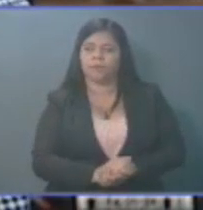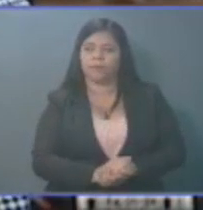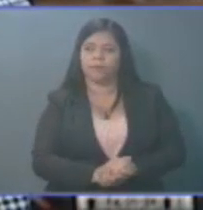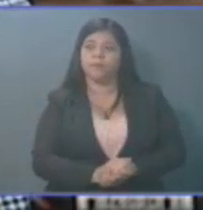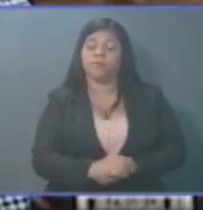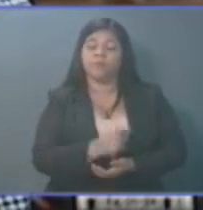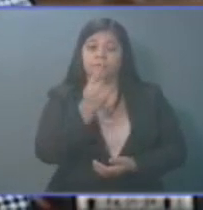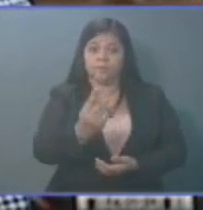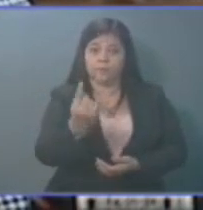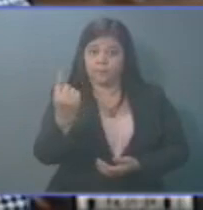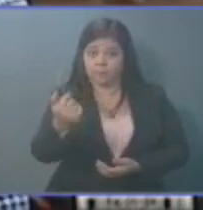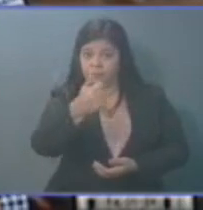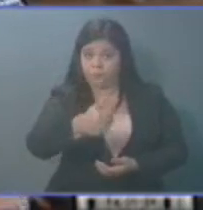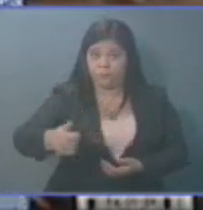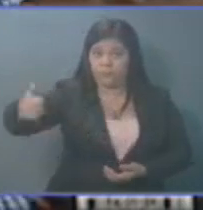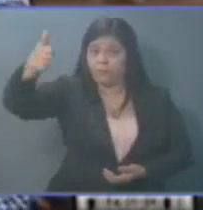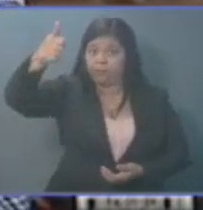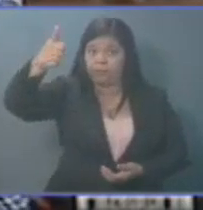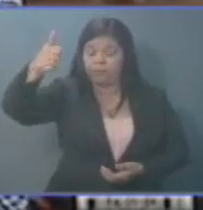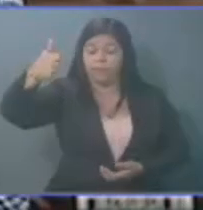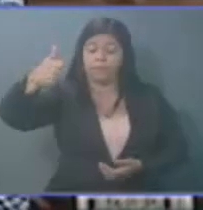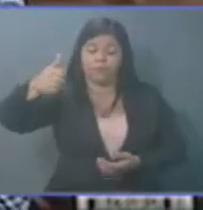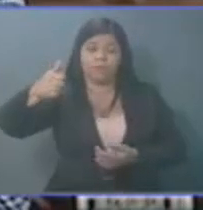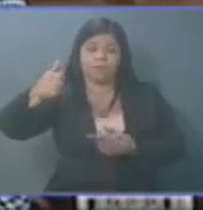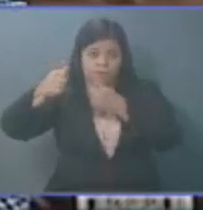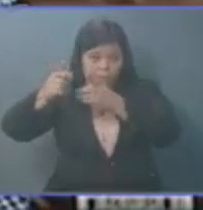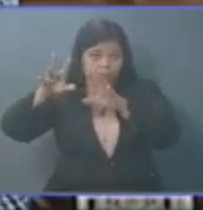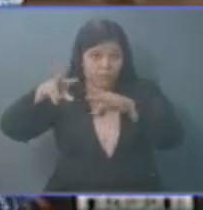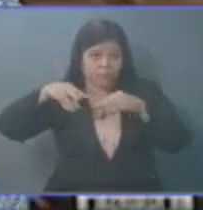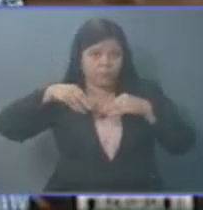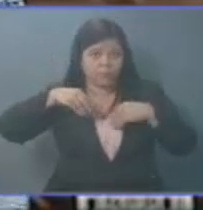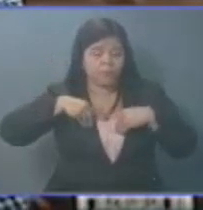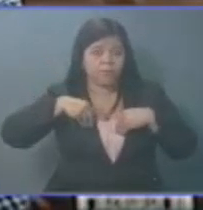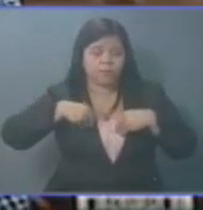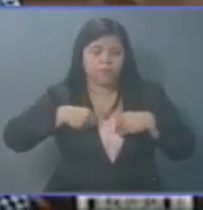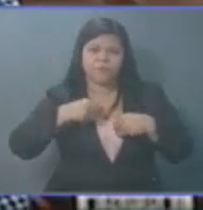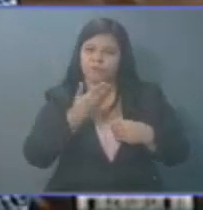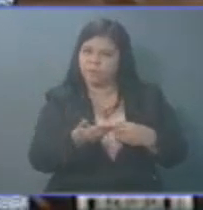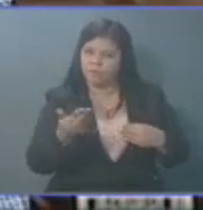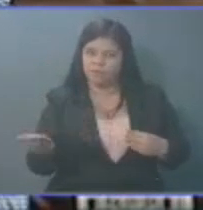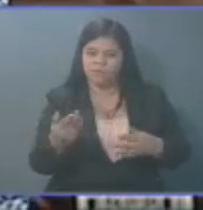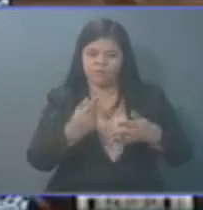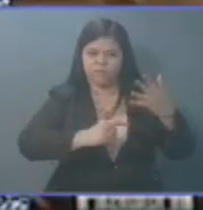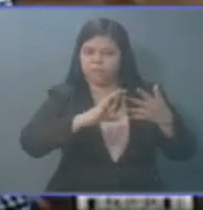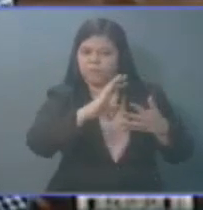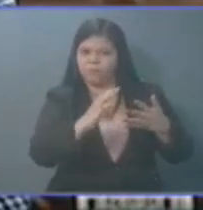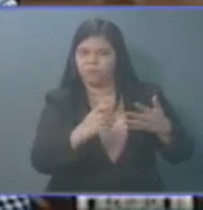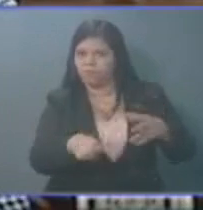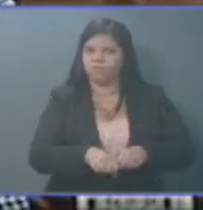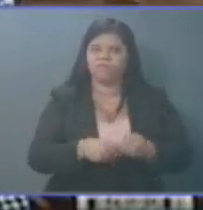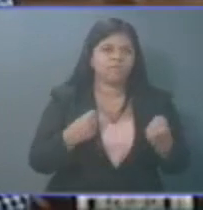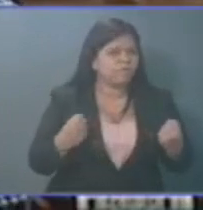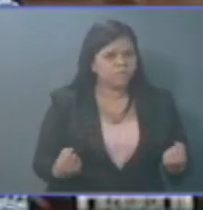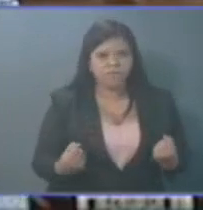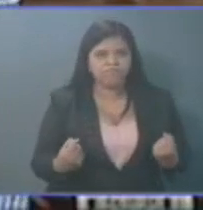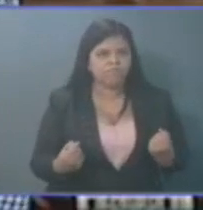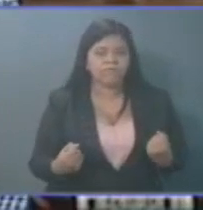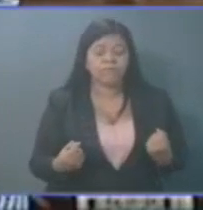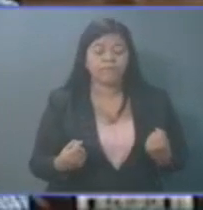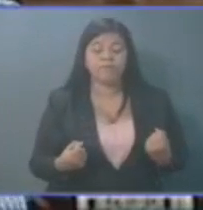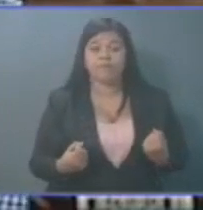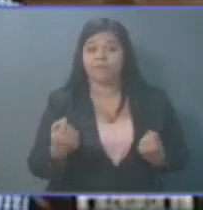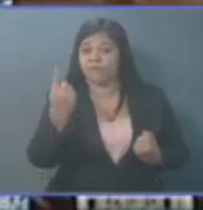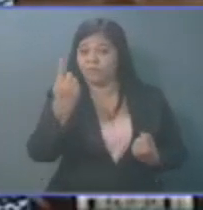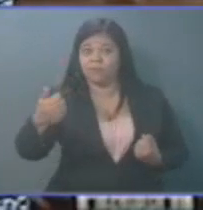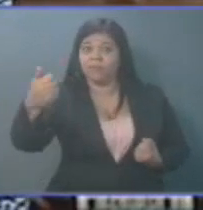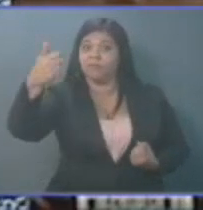Los funcionarios que adopten disposiciones que violen la Constitución y demás leyes vigentes